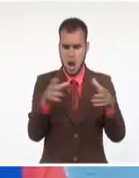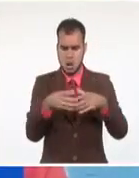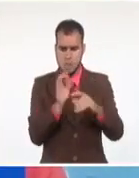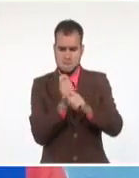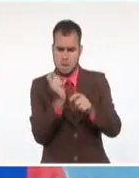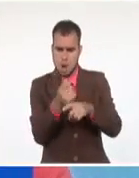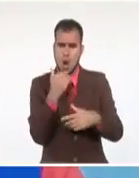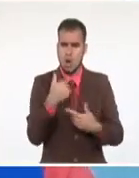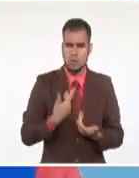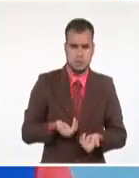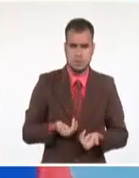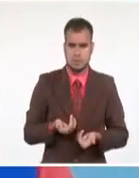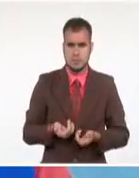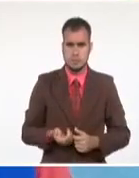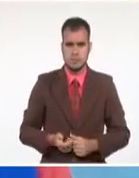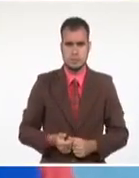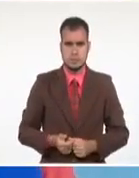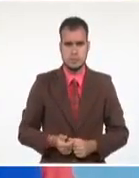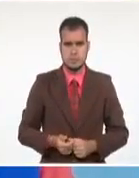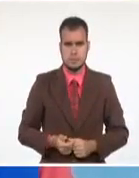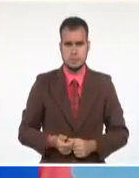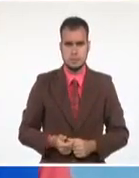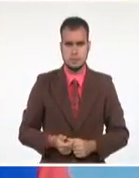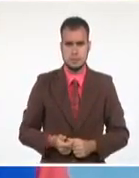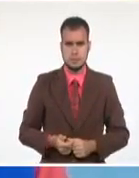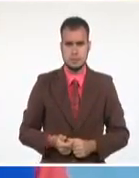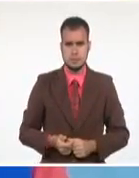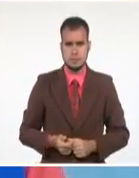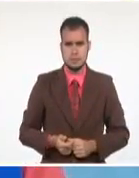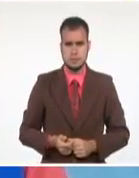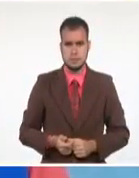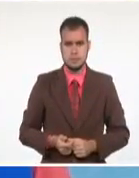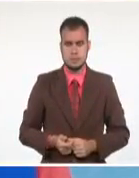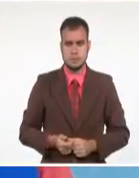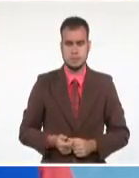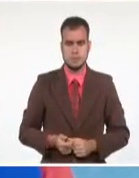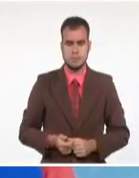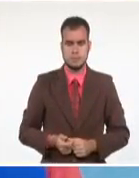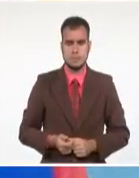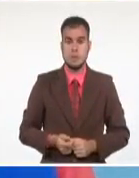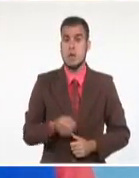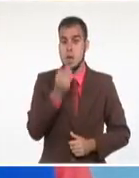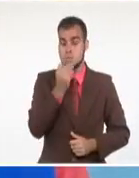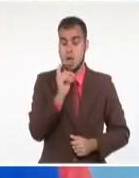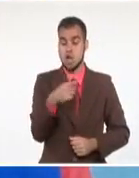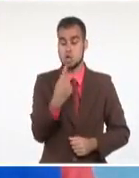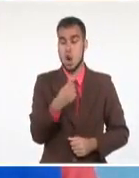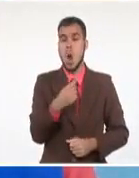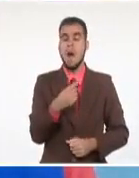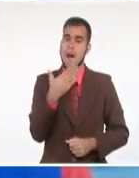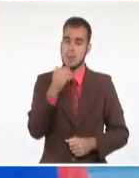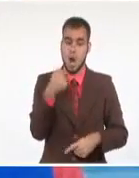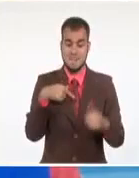permitiera lograr un grupo bien compacto, que nos permitiera trabajar bien en este campeonato que